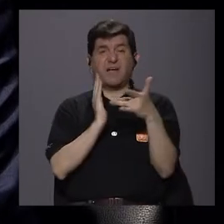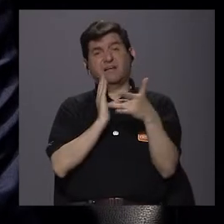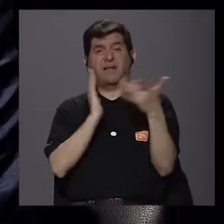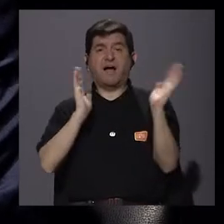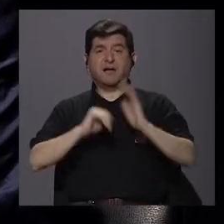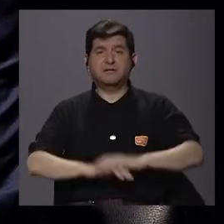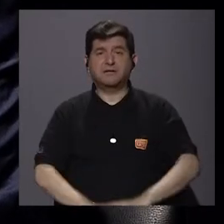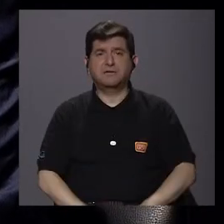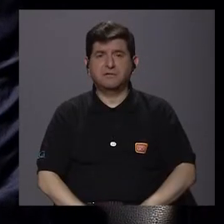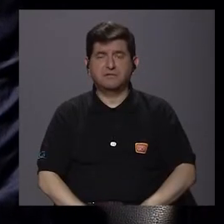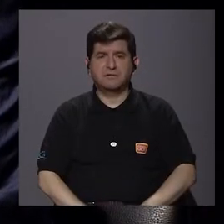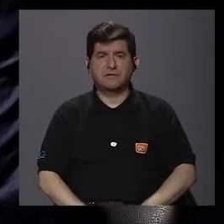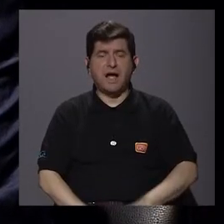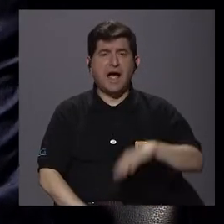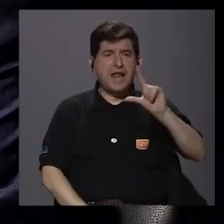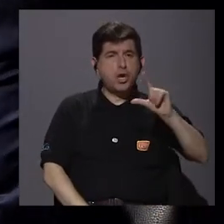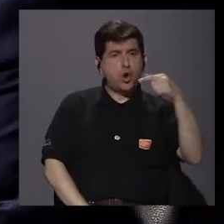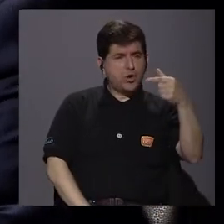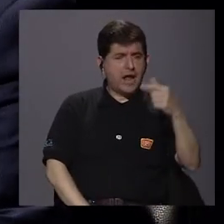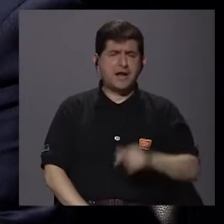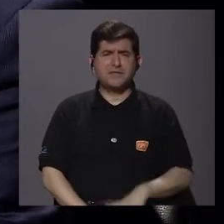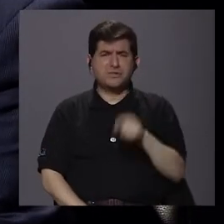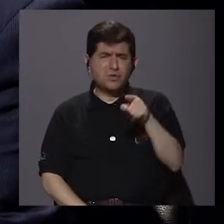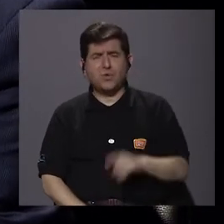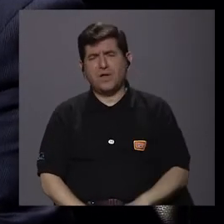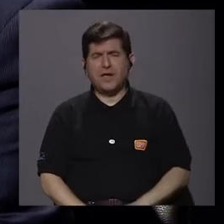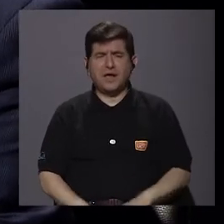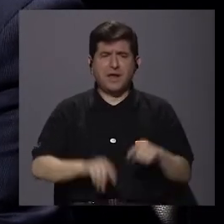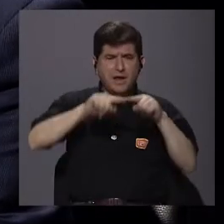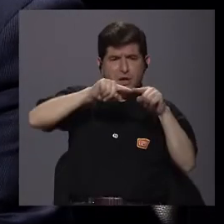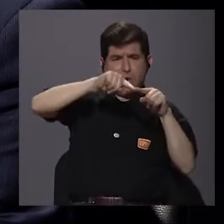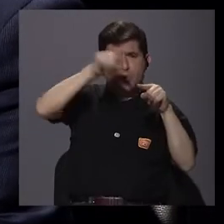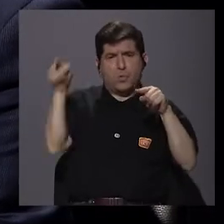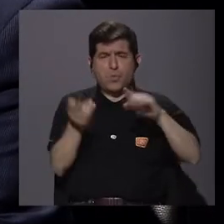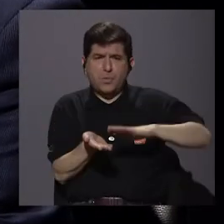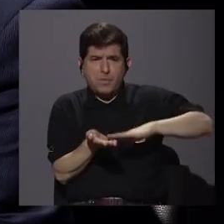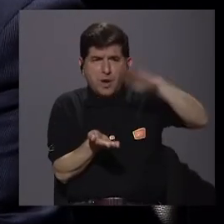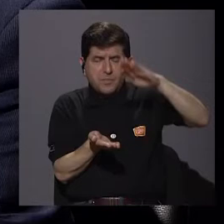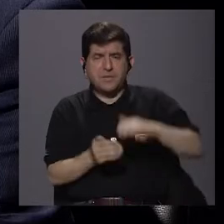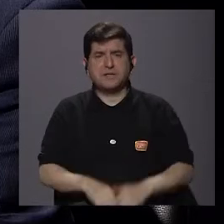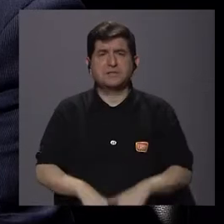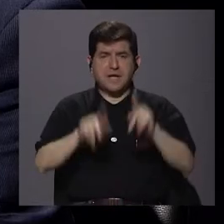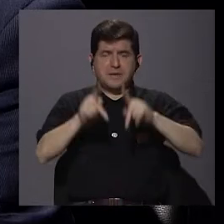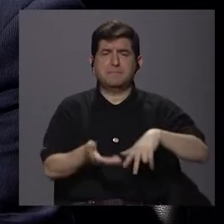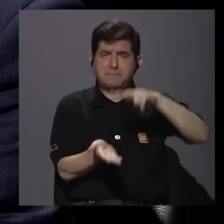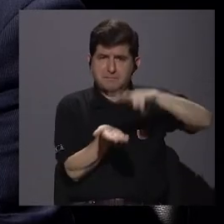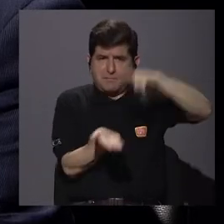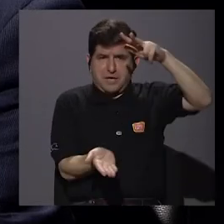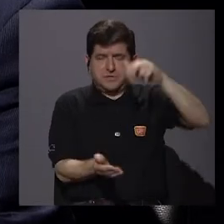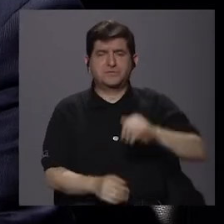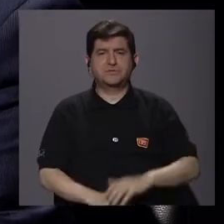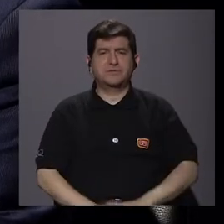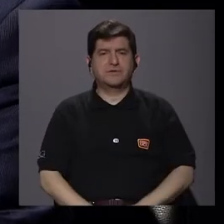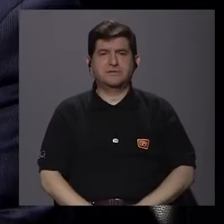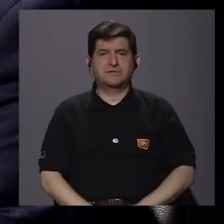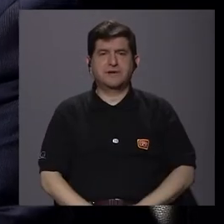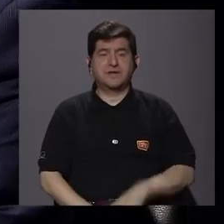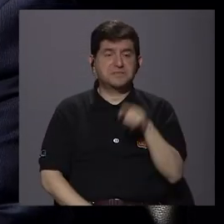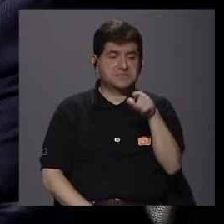a gane porque hacía curva para que aumentar un poquito el número de aprobados